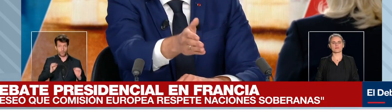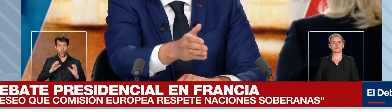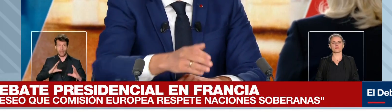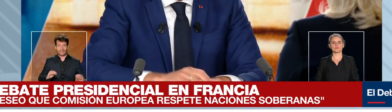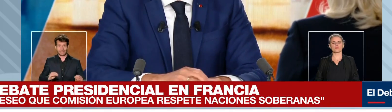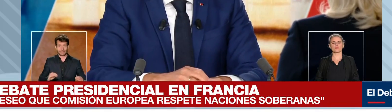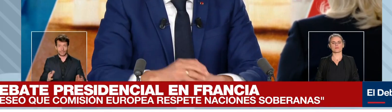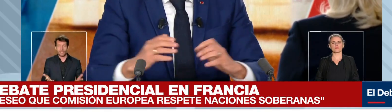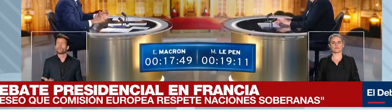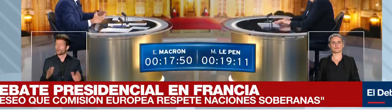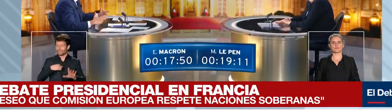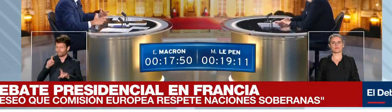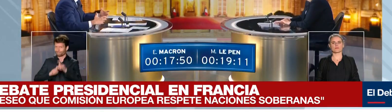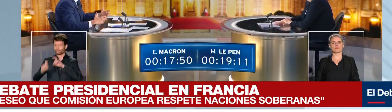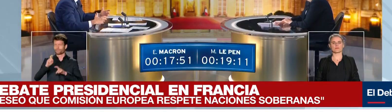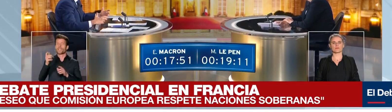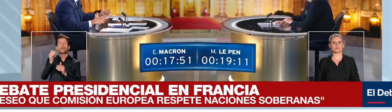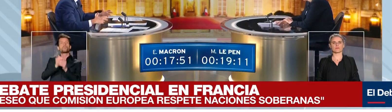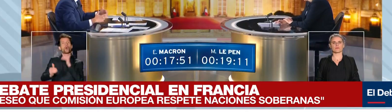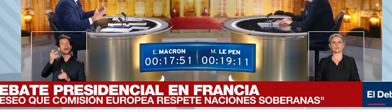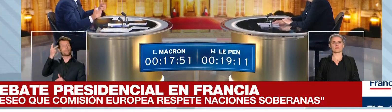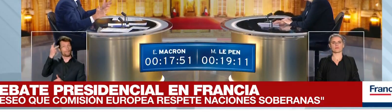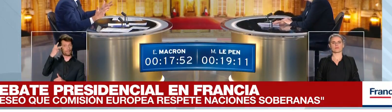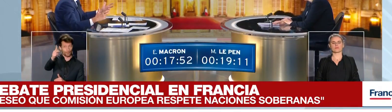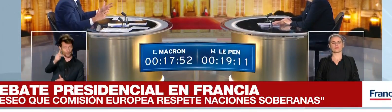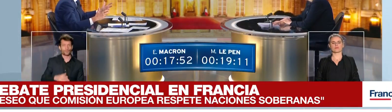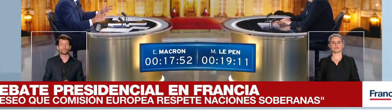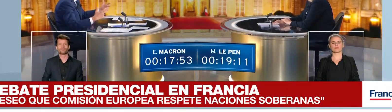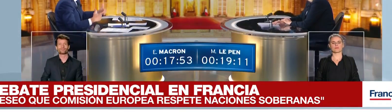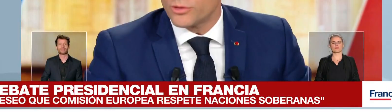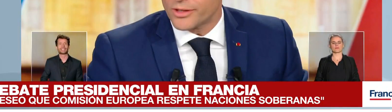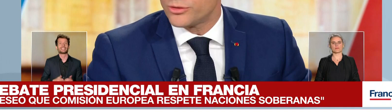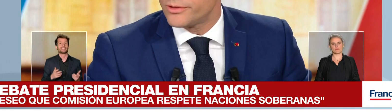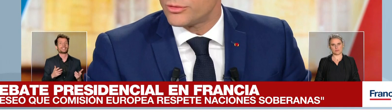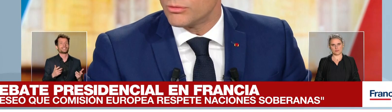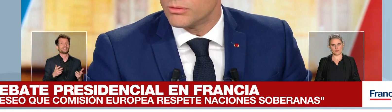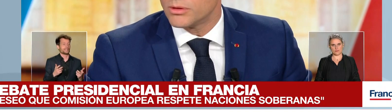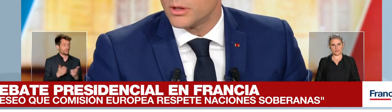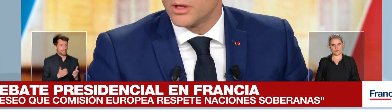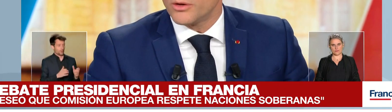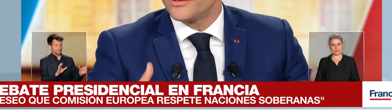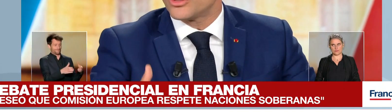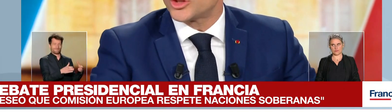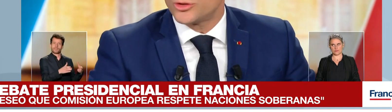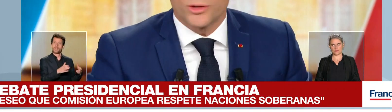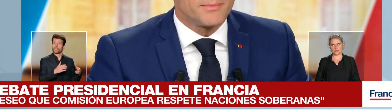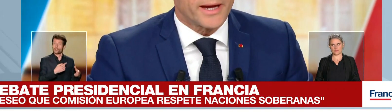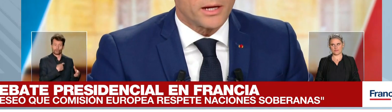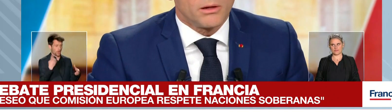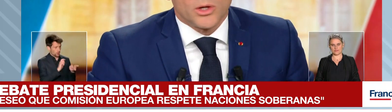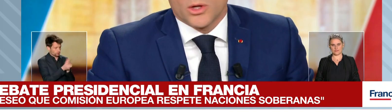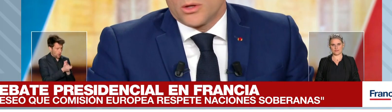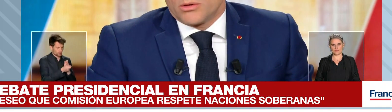volver a lo que usted dijo. Primero que todo, en su programa hay dos hechos. Cambiar todo es un club, reduciendo